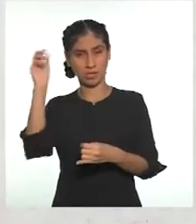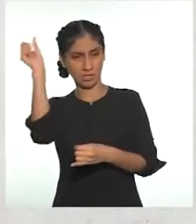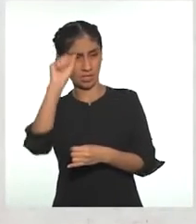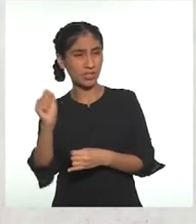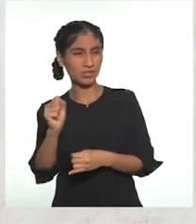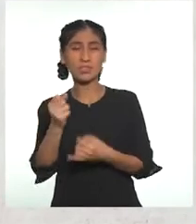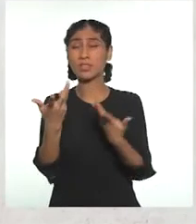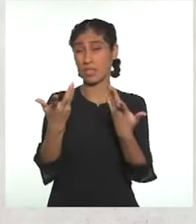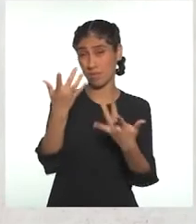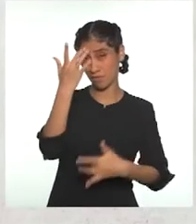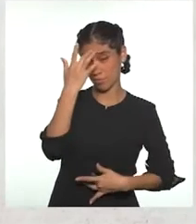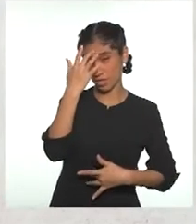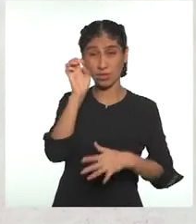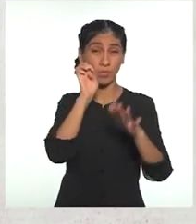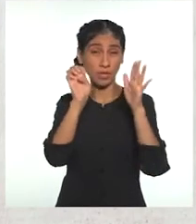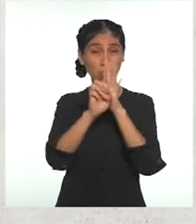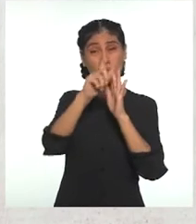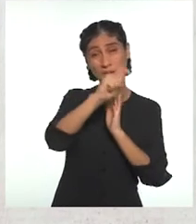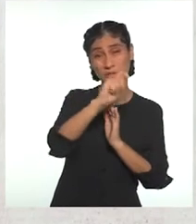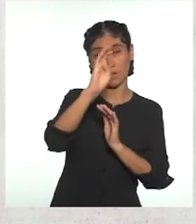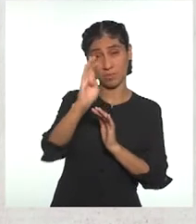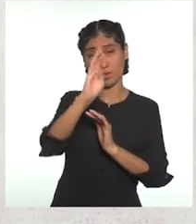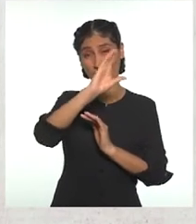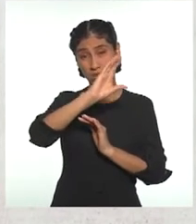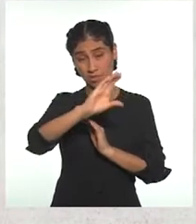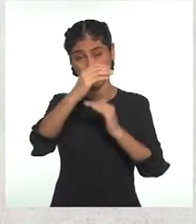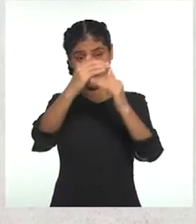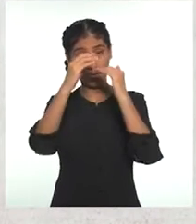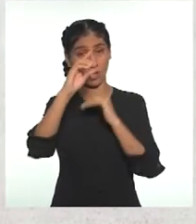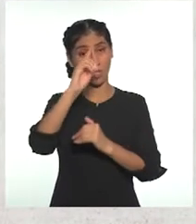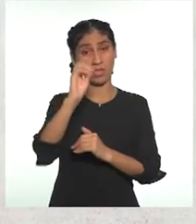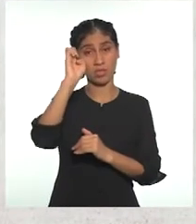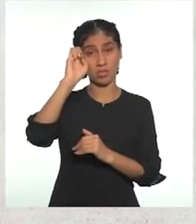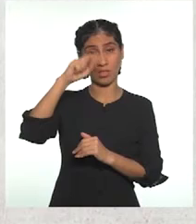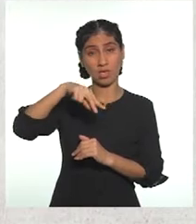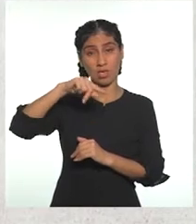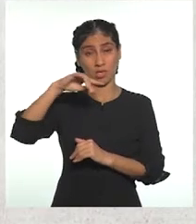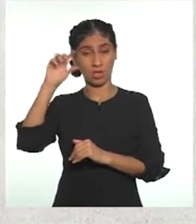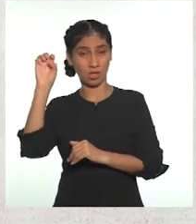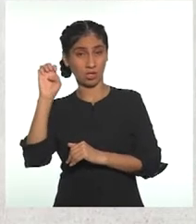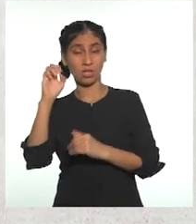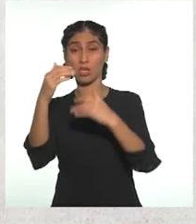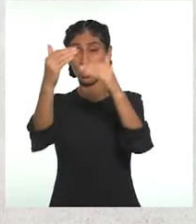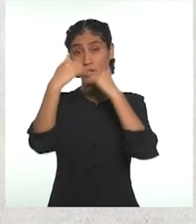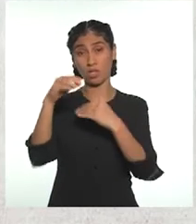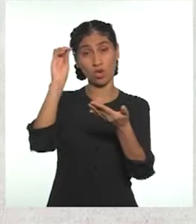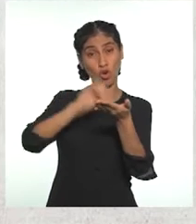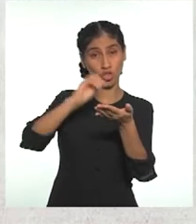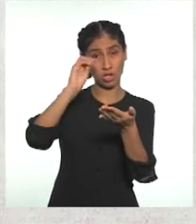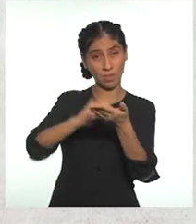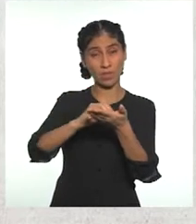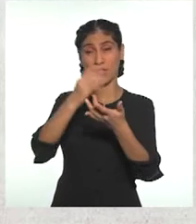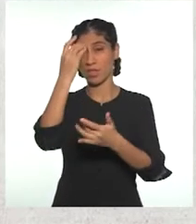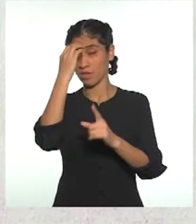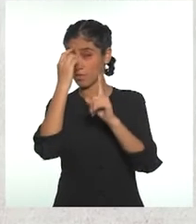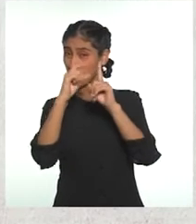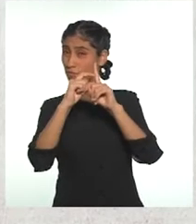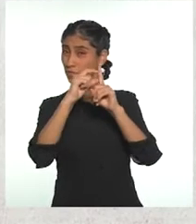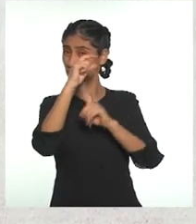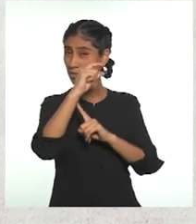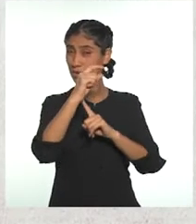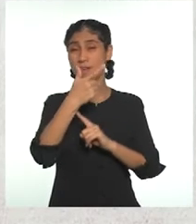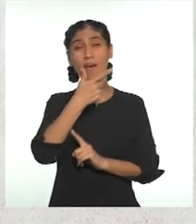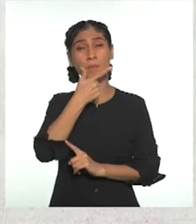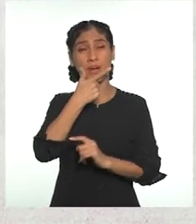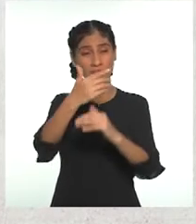enfrentado epidemias como tuberculosis, dengue, otra vez fiebre amarilla y el muy recordado por